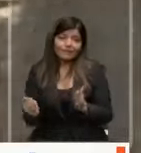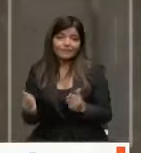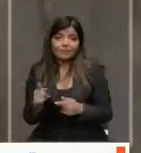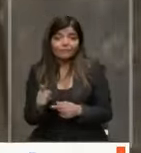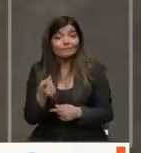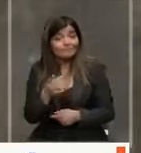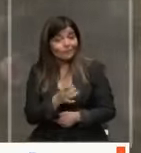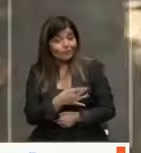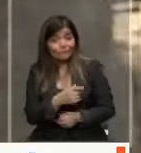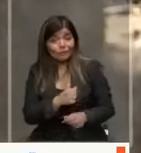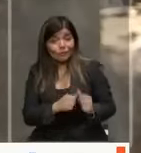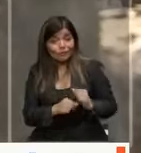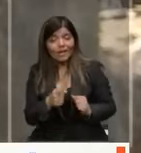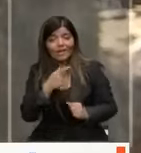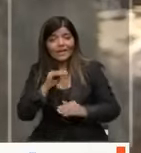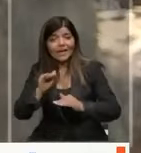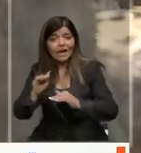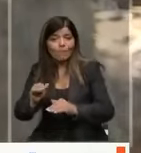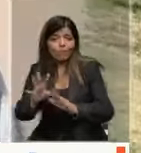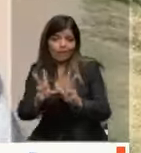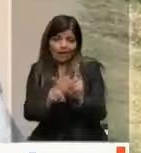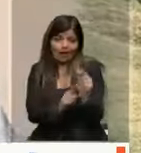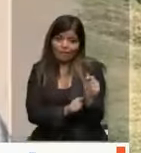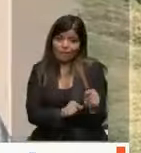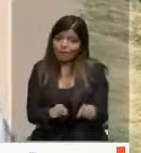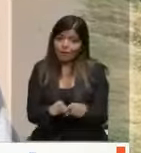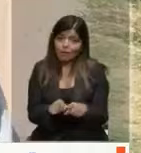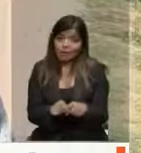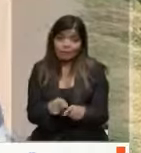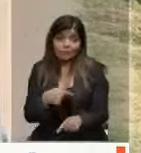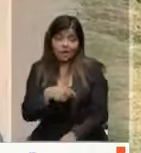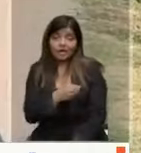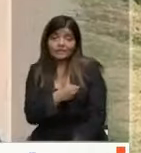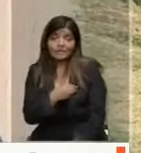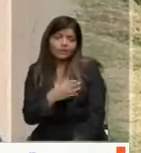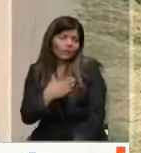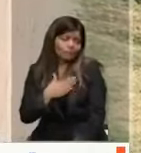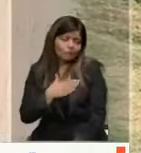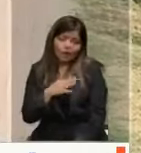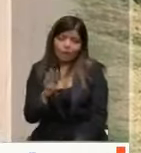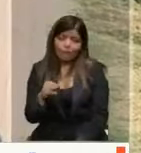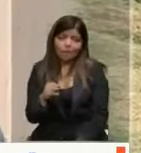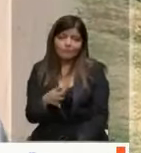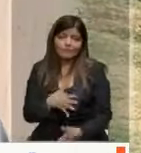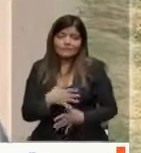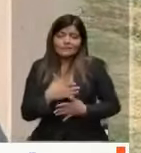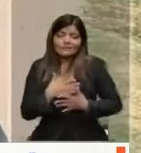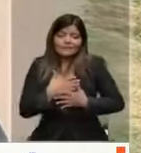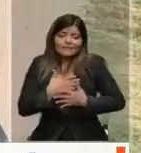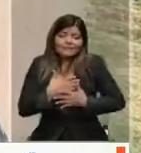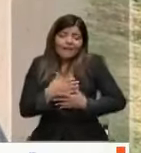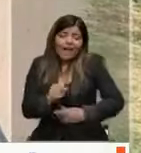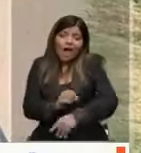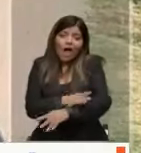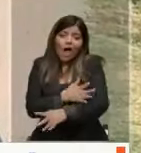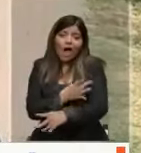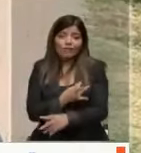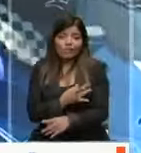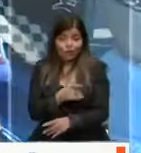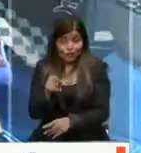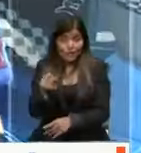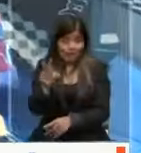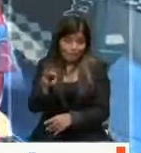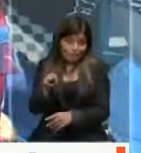dolor, quieren apoyar a esta familia. Triste porque soy madre y siento el dolor de ella como en este momento puede estar